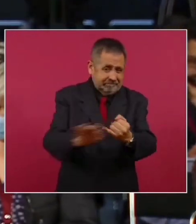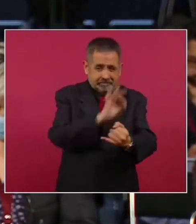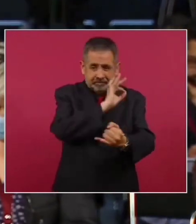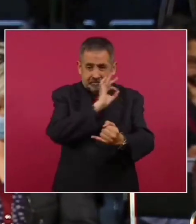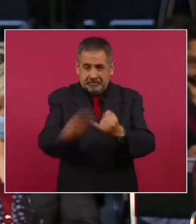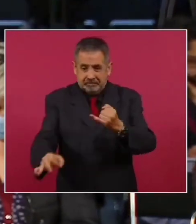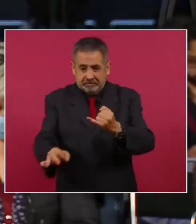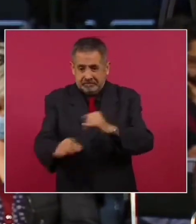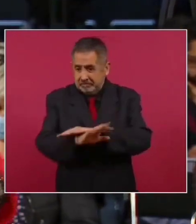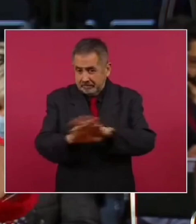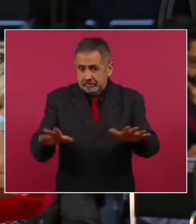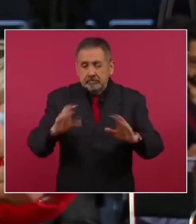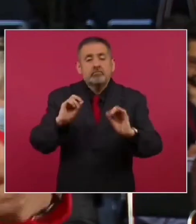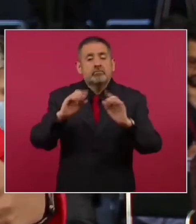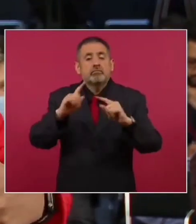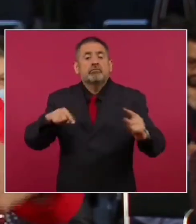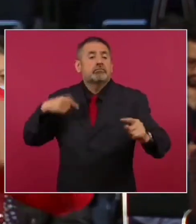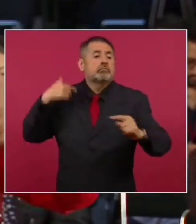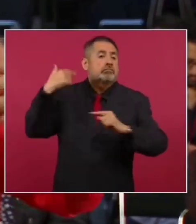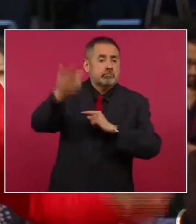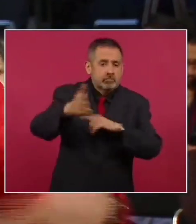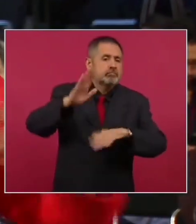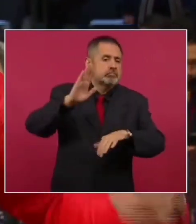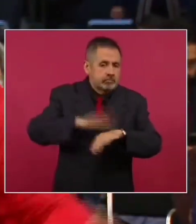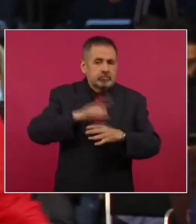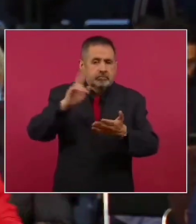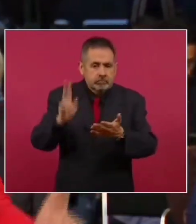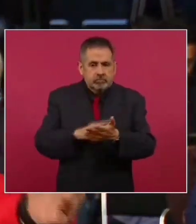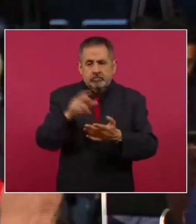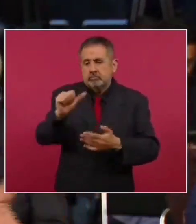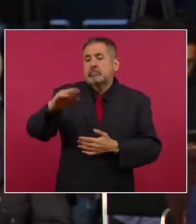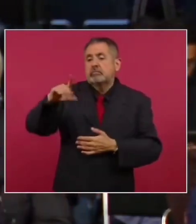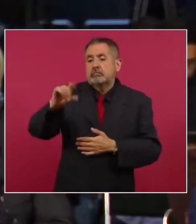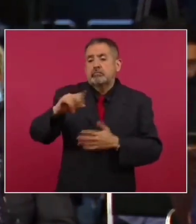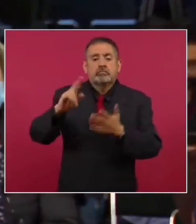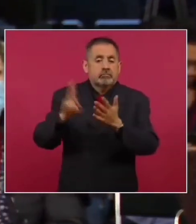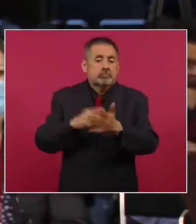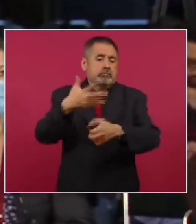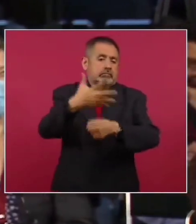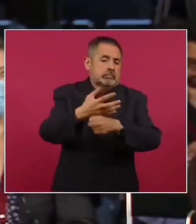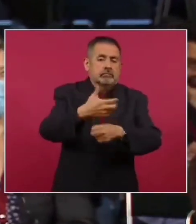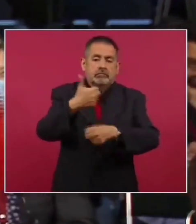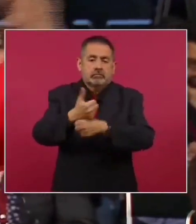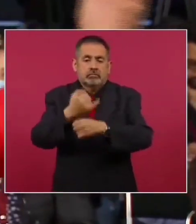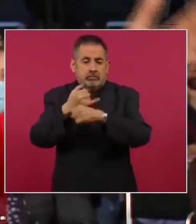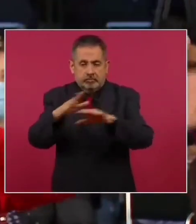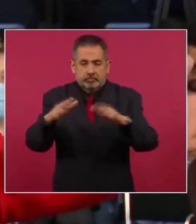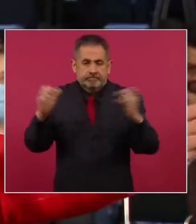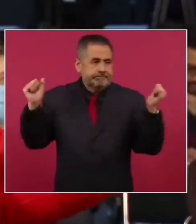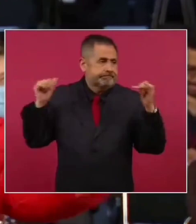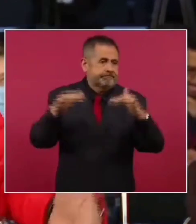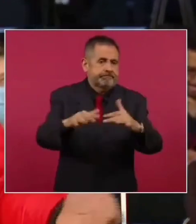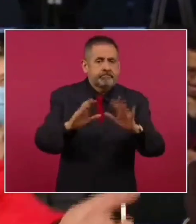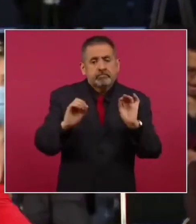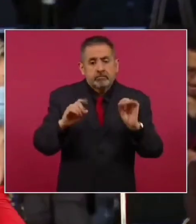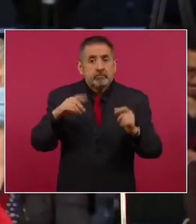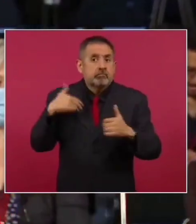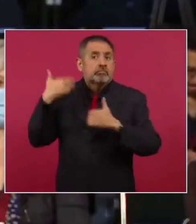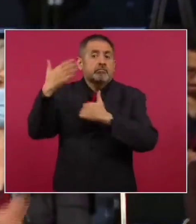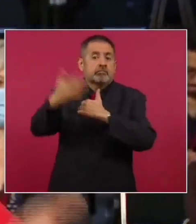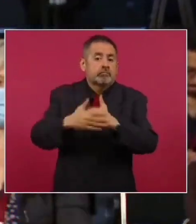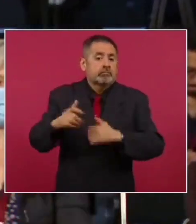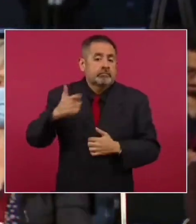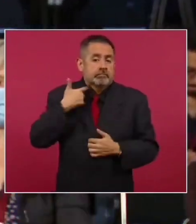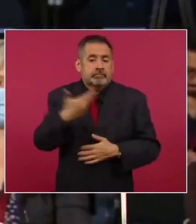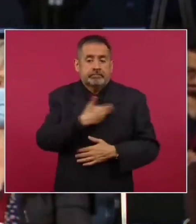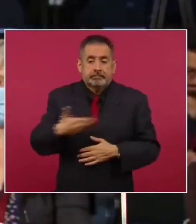última marcha o si hay más Andrés Manuel para después, para mañana, quizás su quinto, sexto informe o ya como expresidente cuando el pueblo